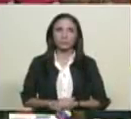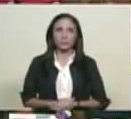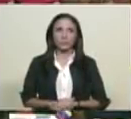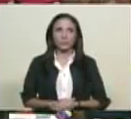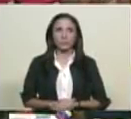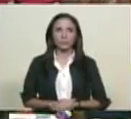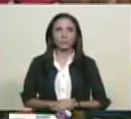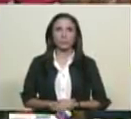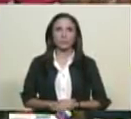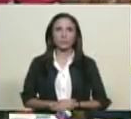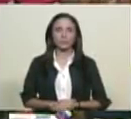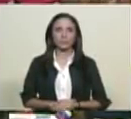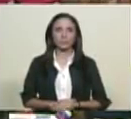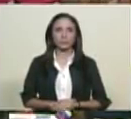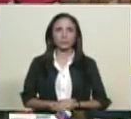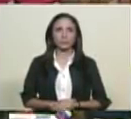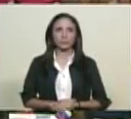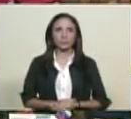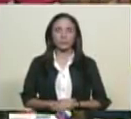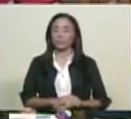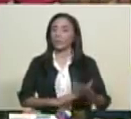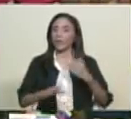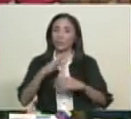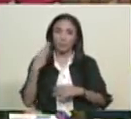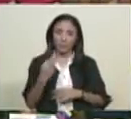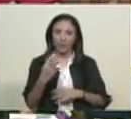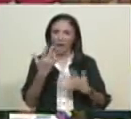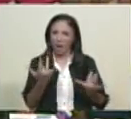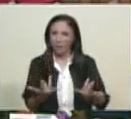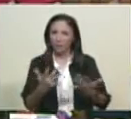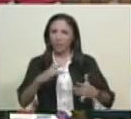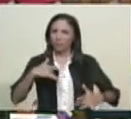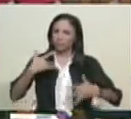Verdaderamente, estas jornadas